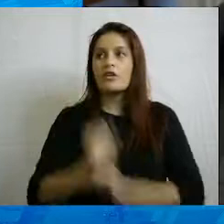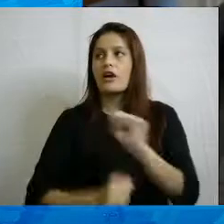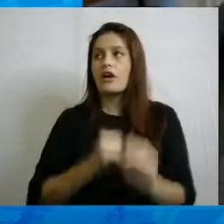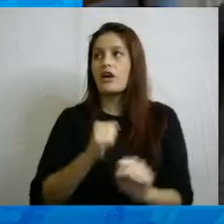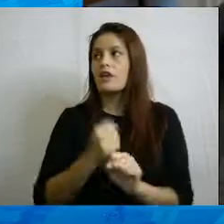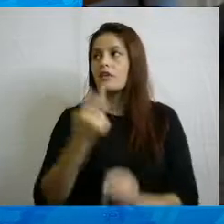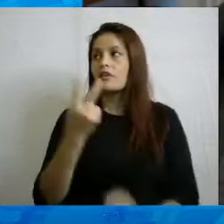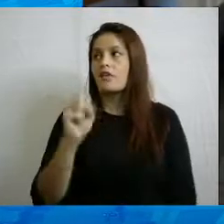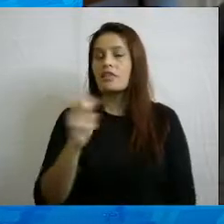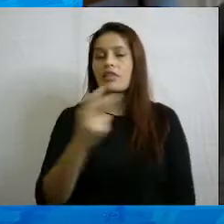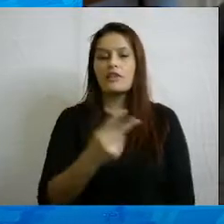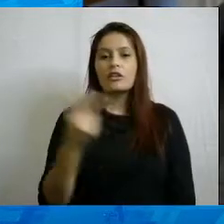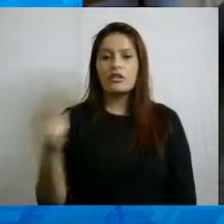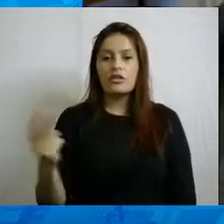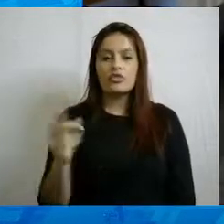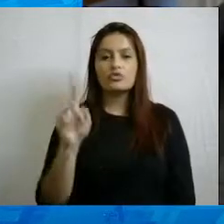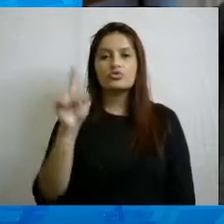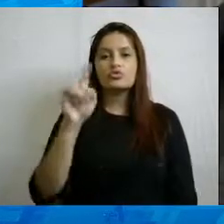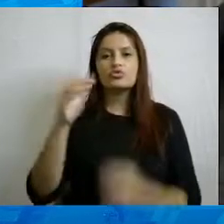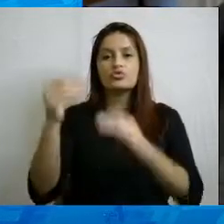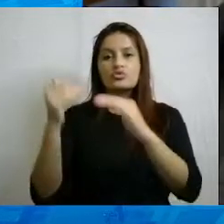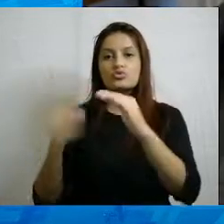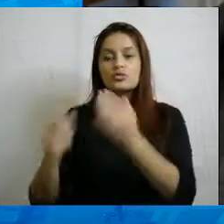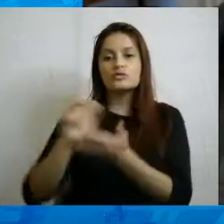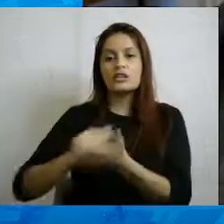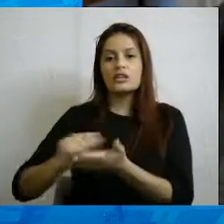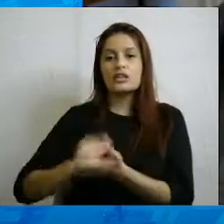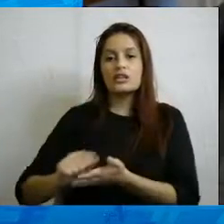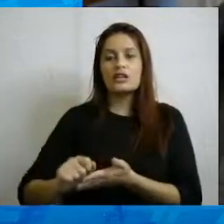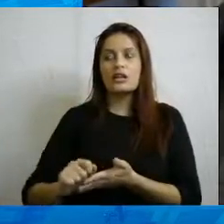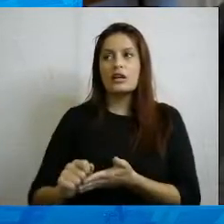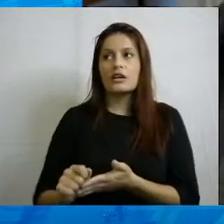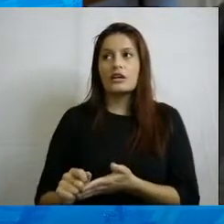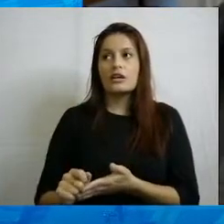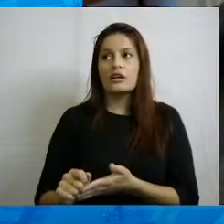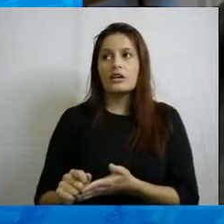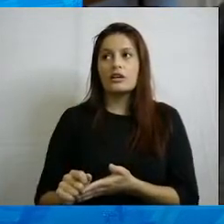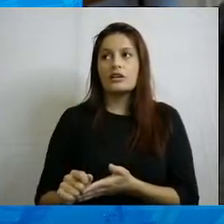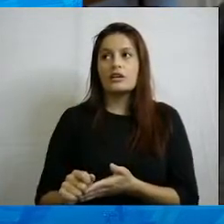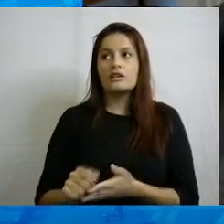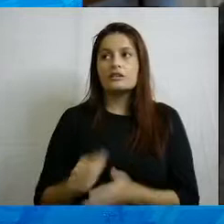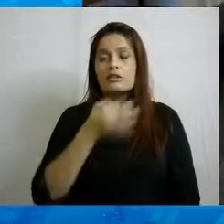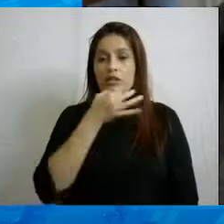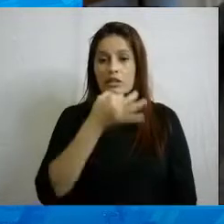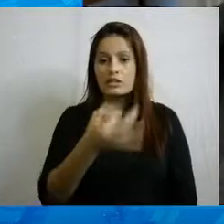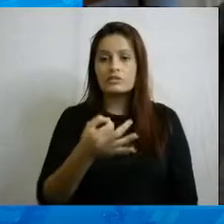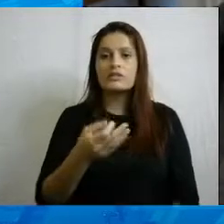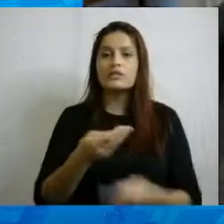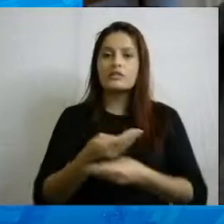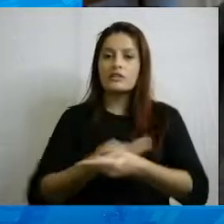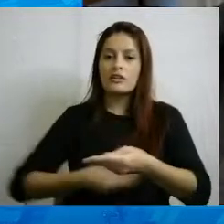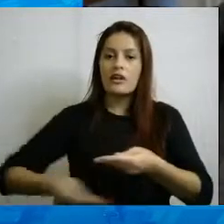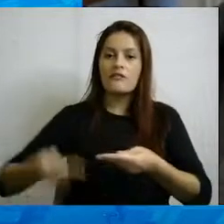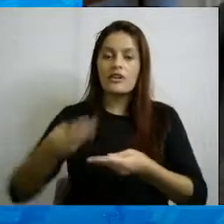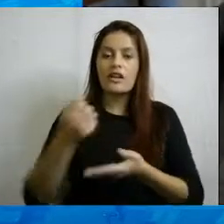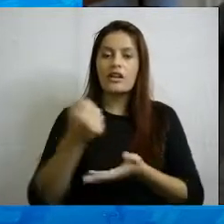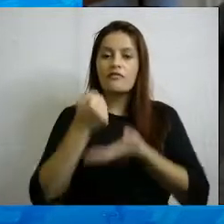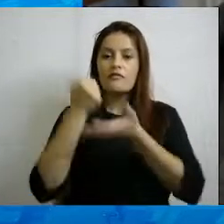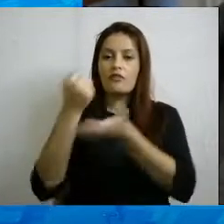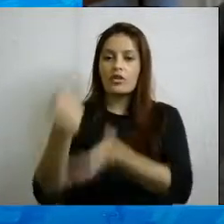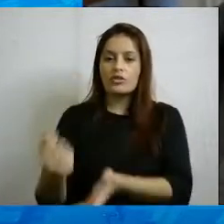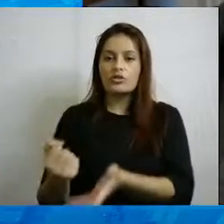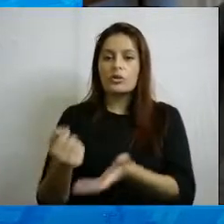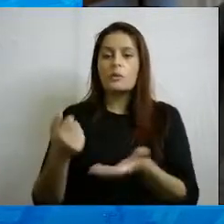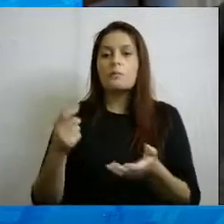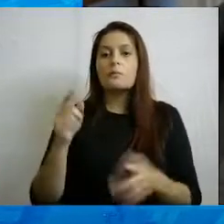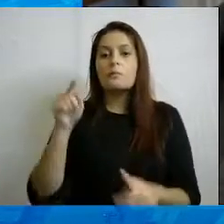Subsecretaría de Desarrollo Regional y Administrativo que determina y transfiere fondos y que en particular